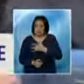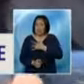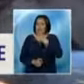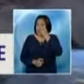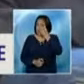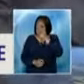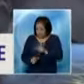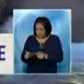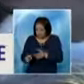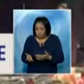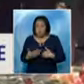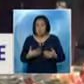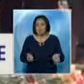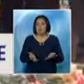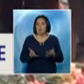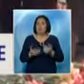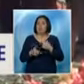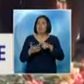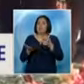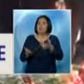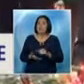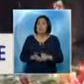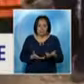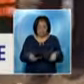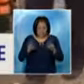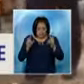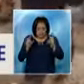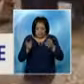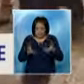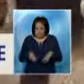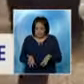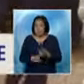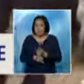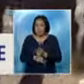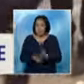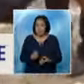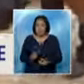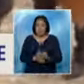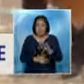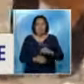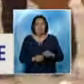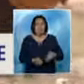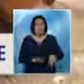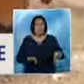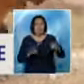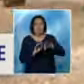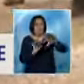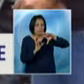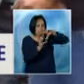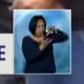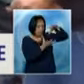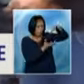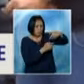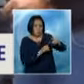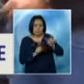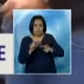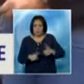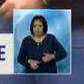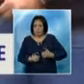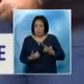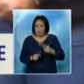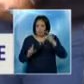sensibilización y promover la atención y la acción en este asunto muy importante para el planeta y sus habitantes. Los